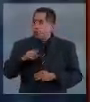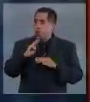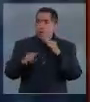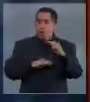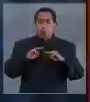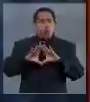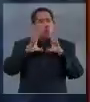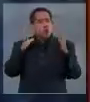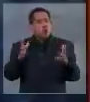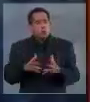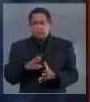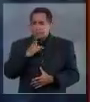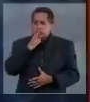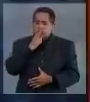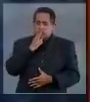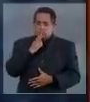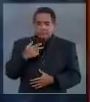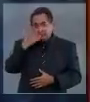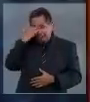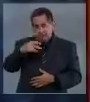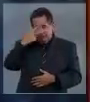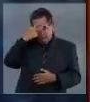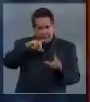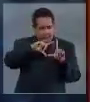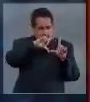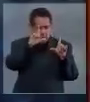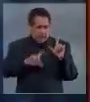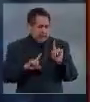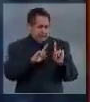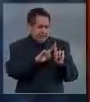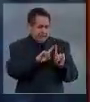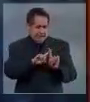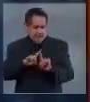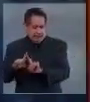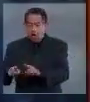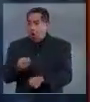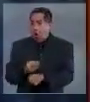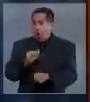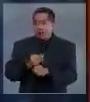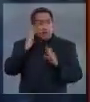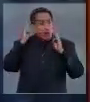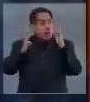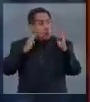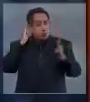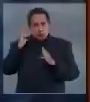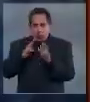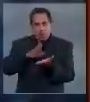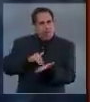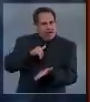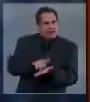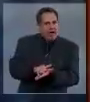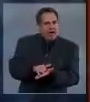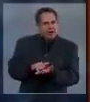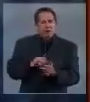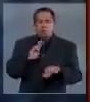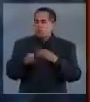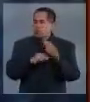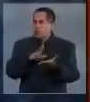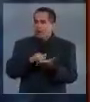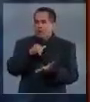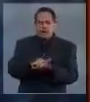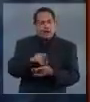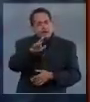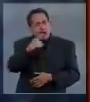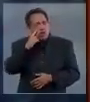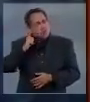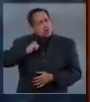todos recordamos que tenemos un país megadiverso. De hecho, este espléndido museo en donde estamos transmitiendo nos recuerda que el mundo maya se colapsó,